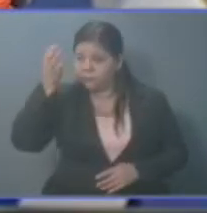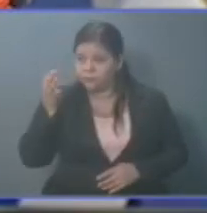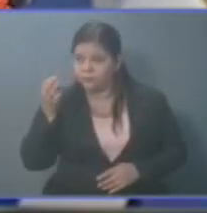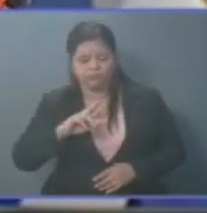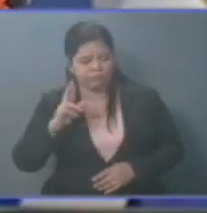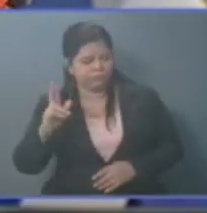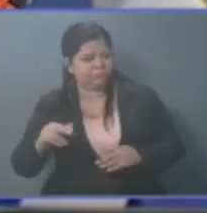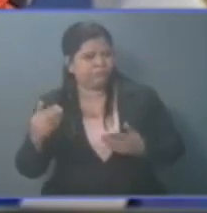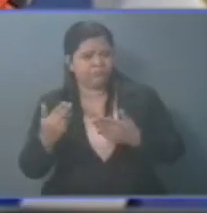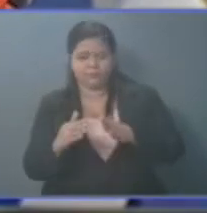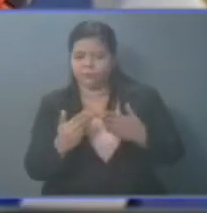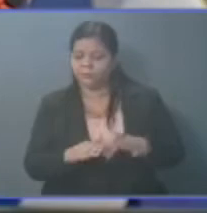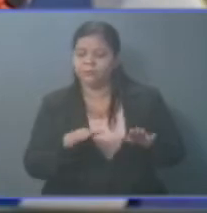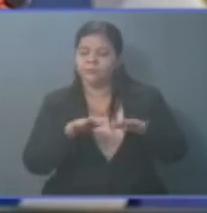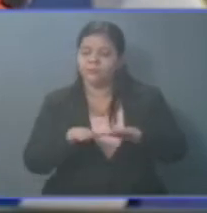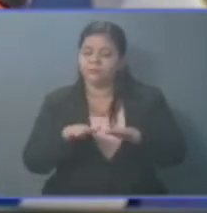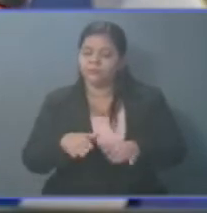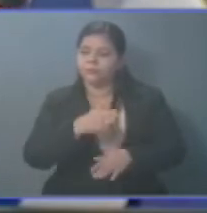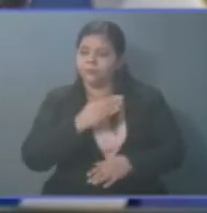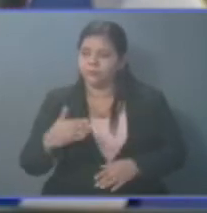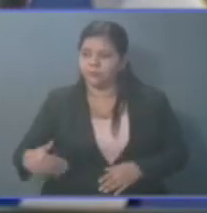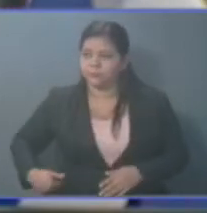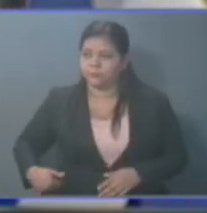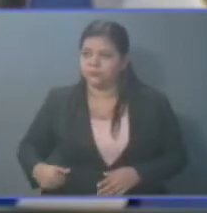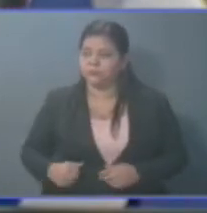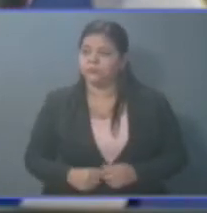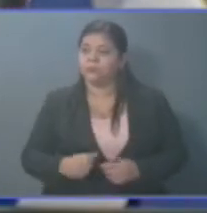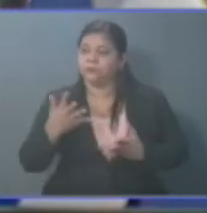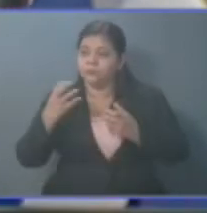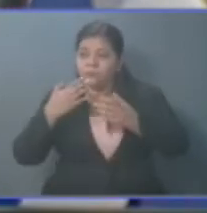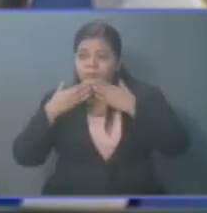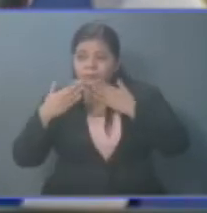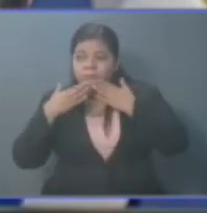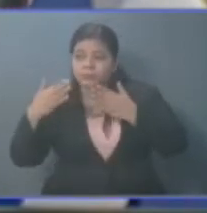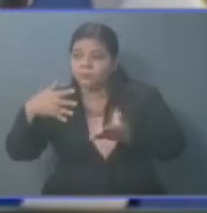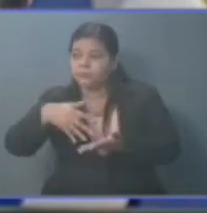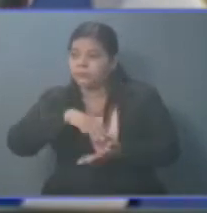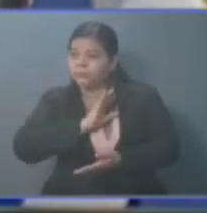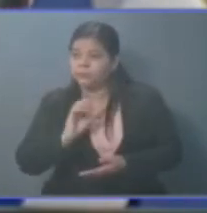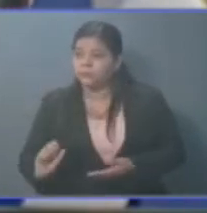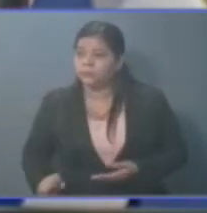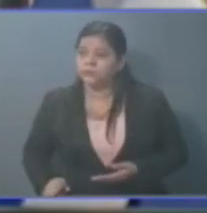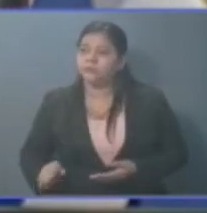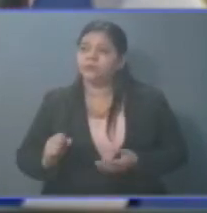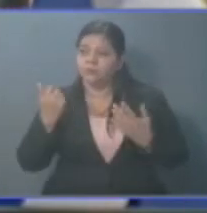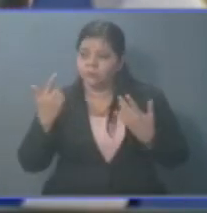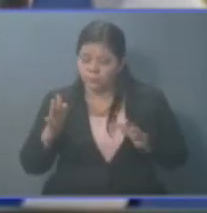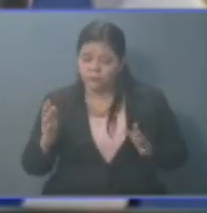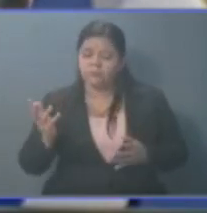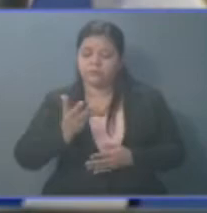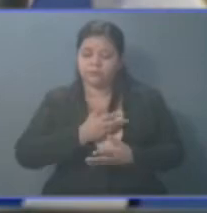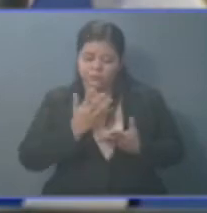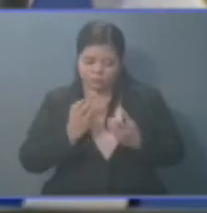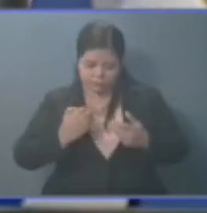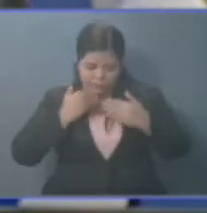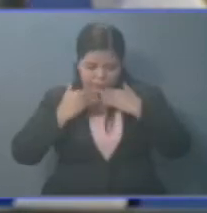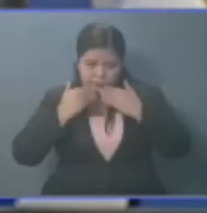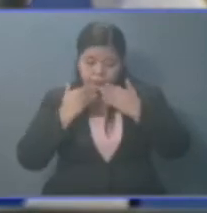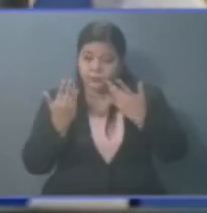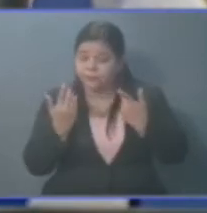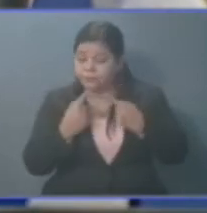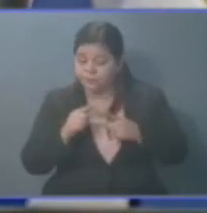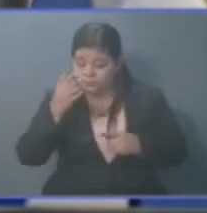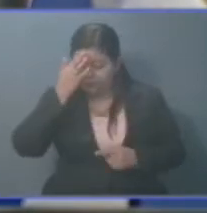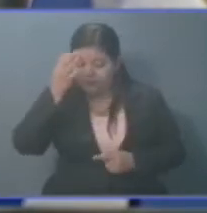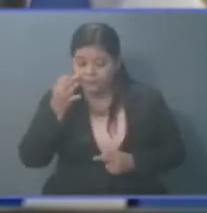de la realidad. Muchas gracias, presidente, y para claridad del pueblo salvadoreño, que lo hemos hecho estas precisiones, porque creo que